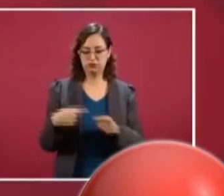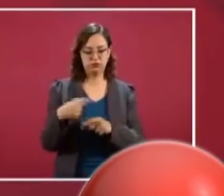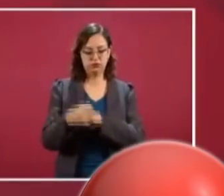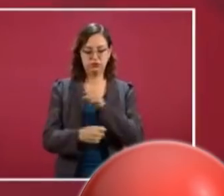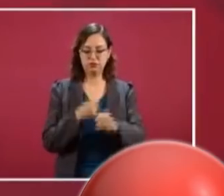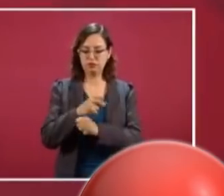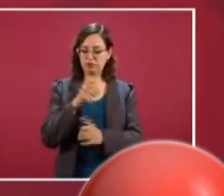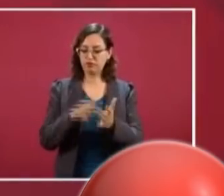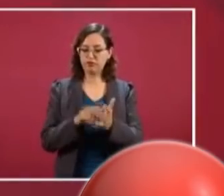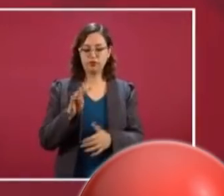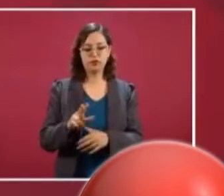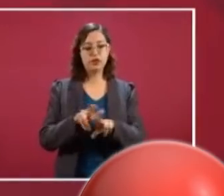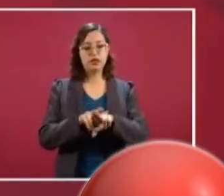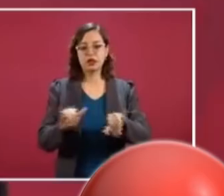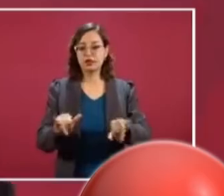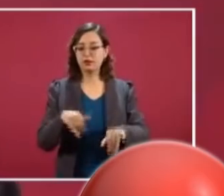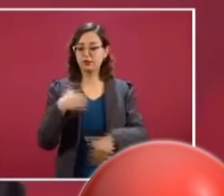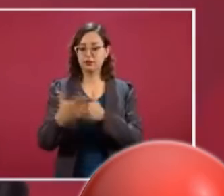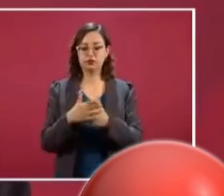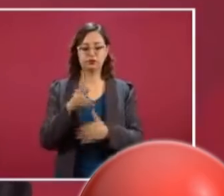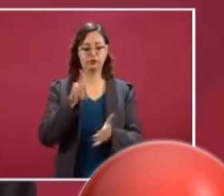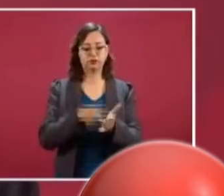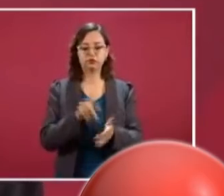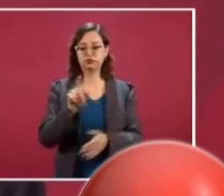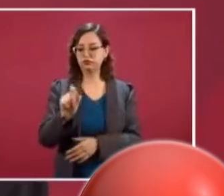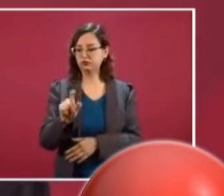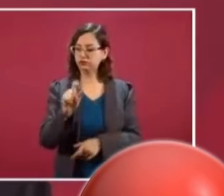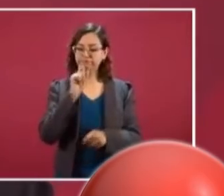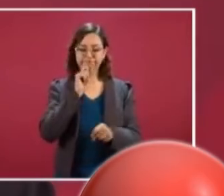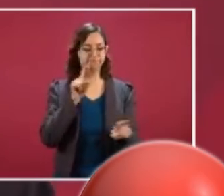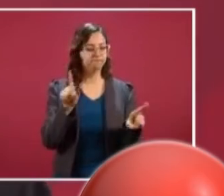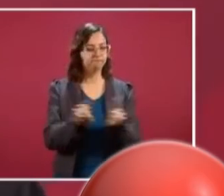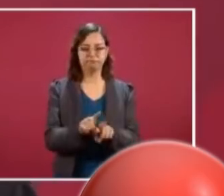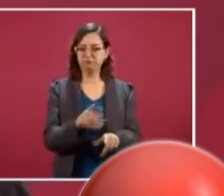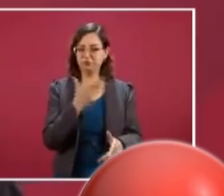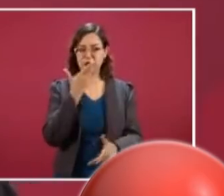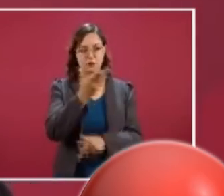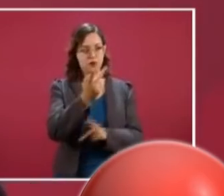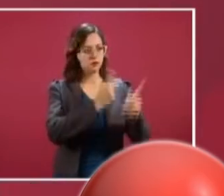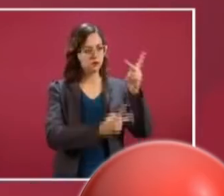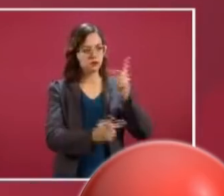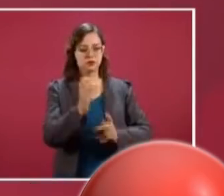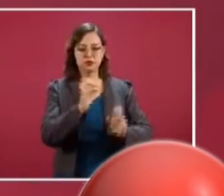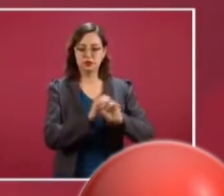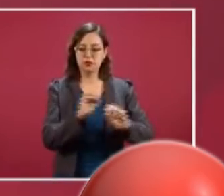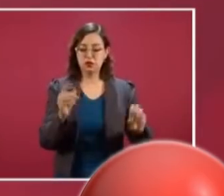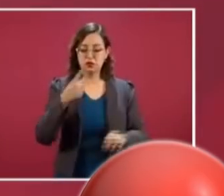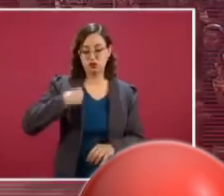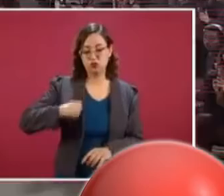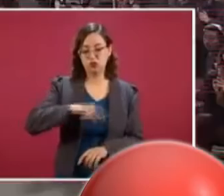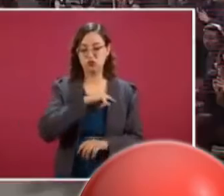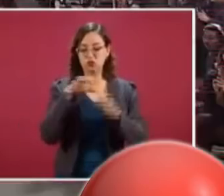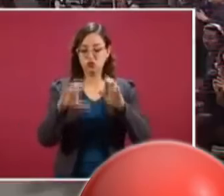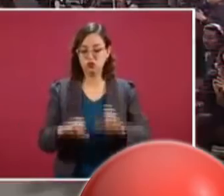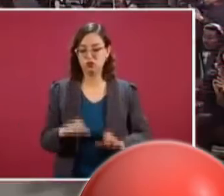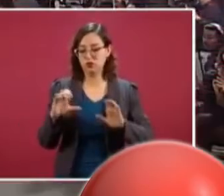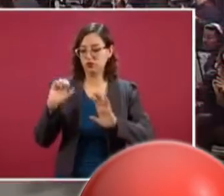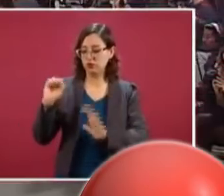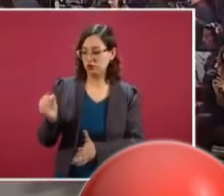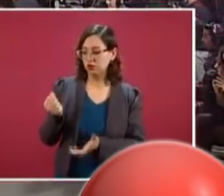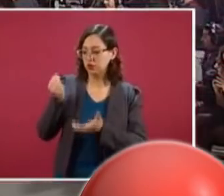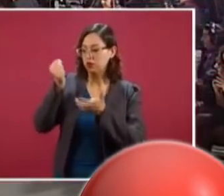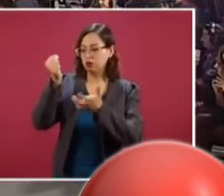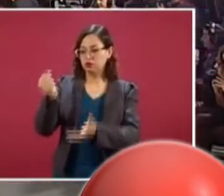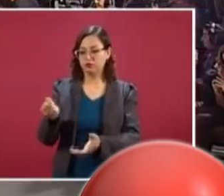en el próximo, y vamos a procurar financiar el presupuesto combatiendo